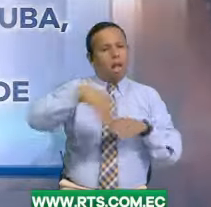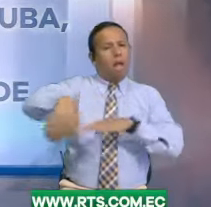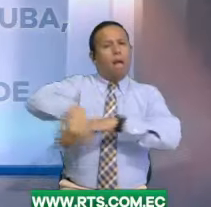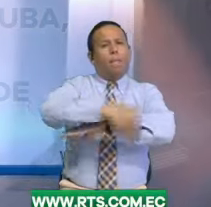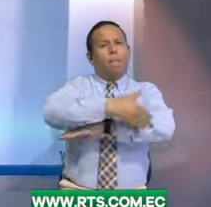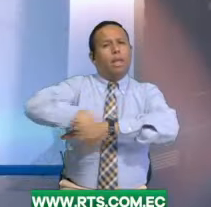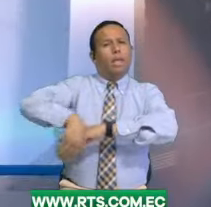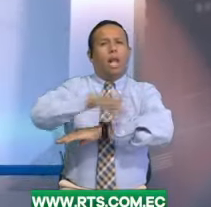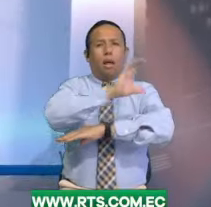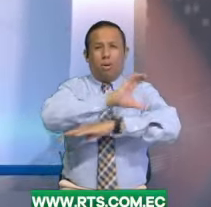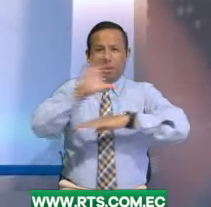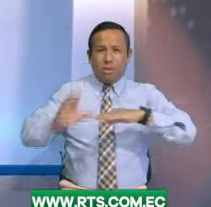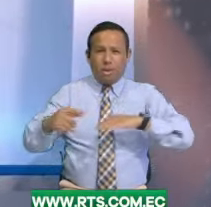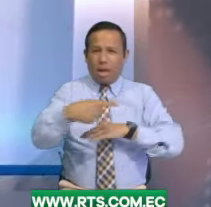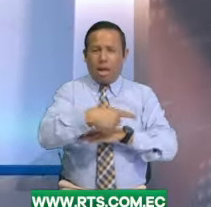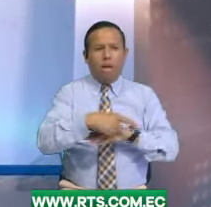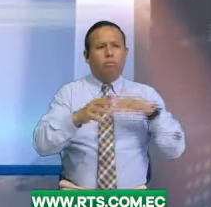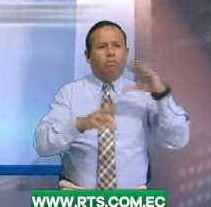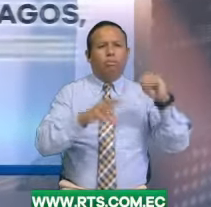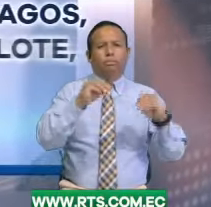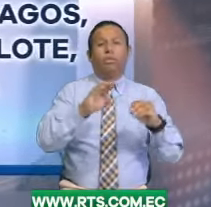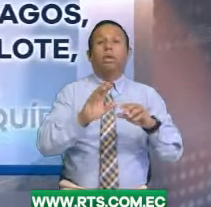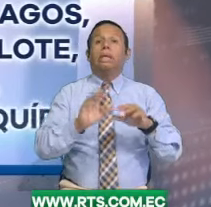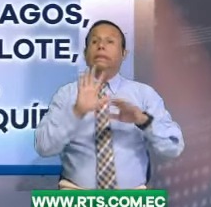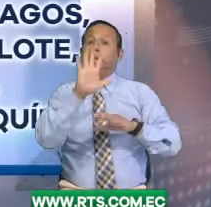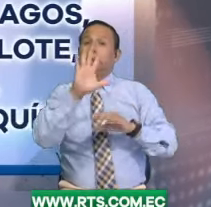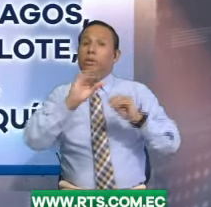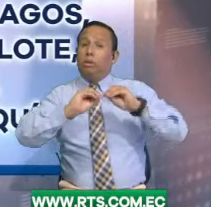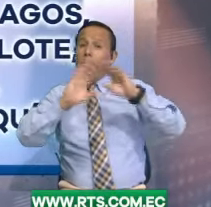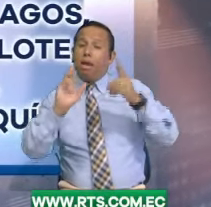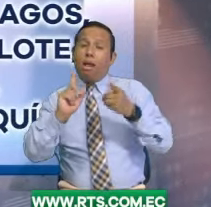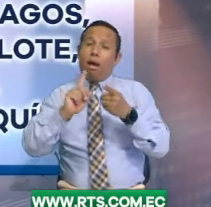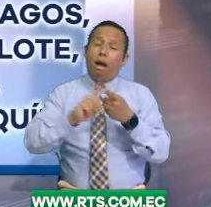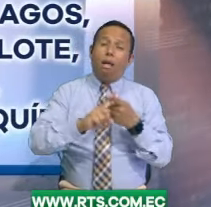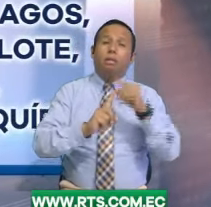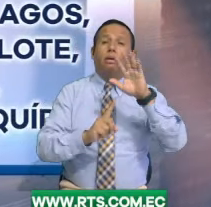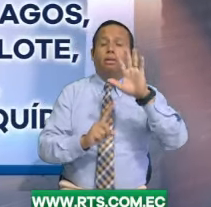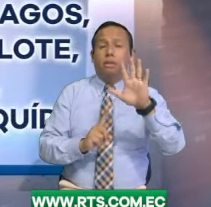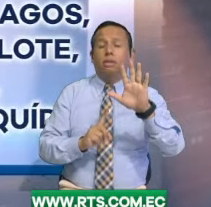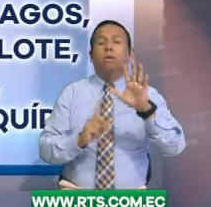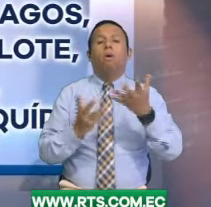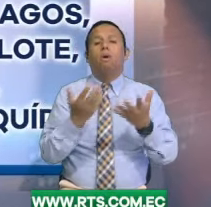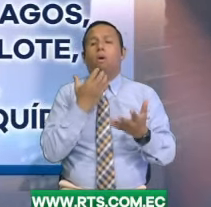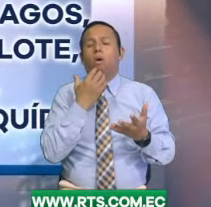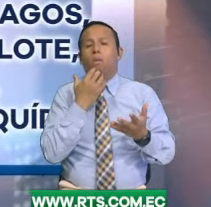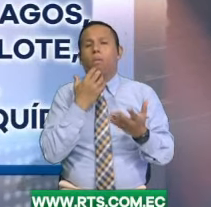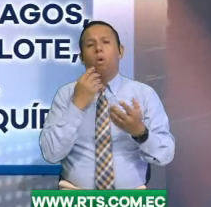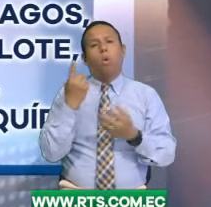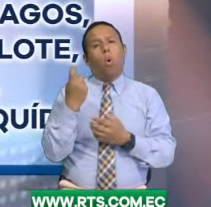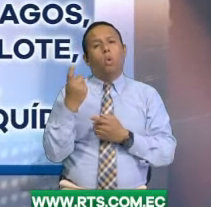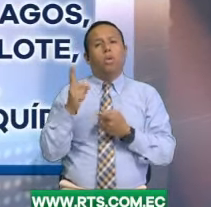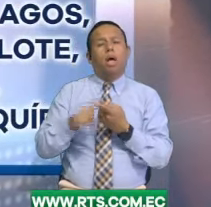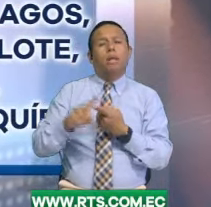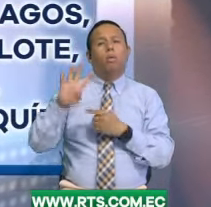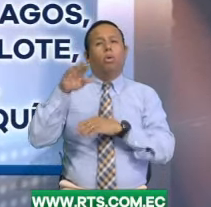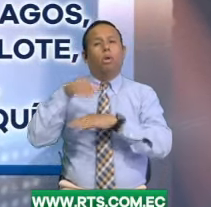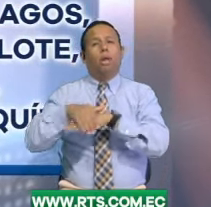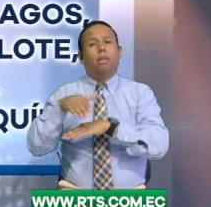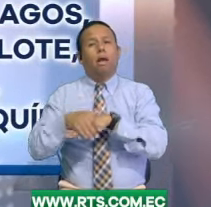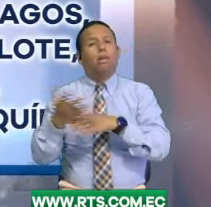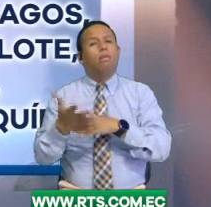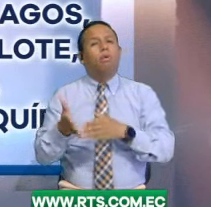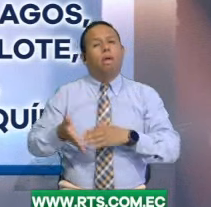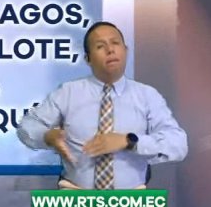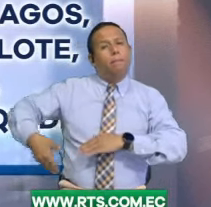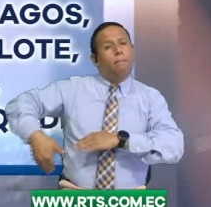bombero mientras que de 0 a 5 horas y de 11 a 16 se irá la luz en las urbanizaciones de